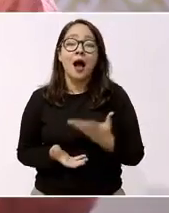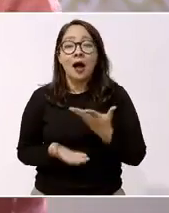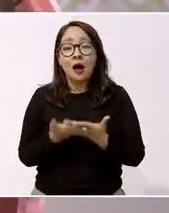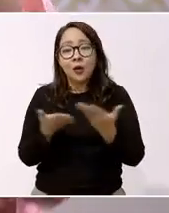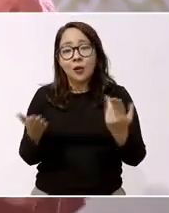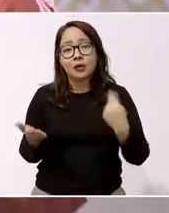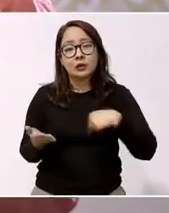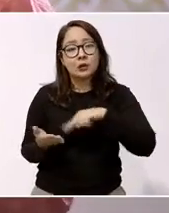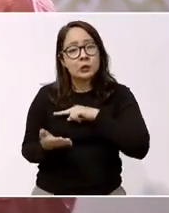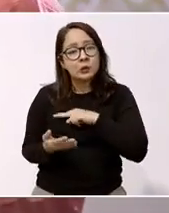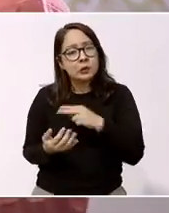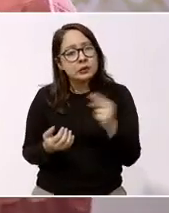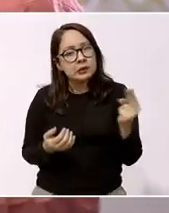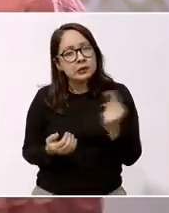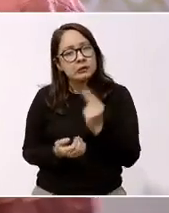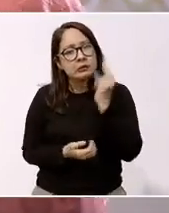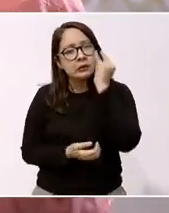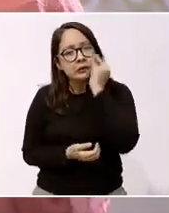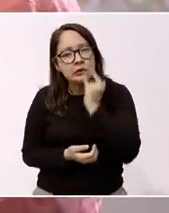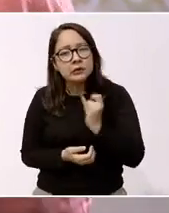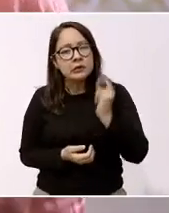que reforzar